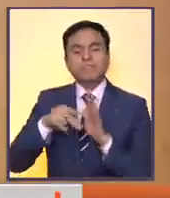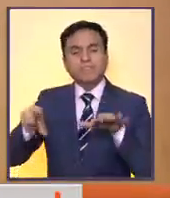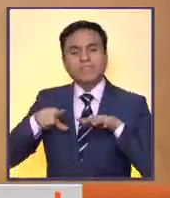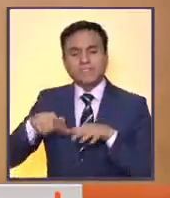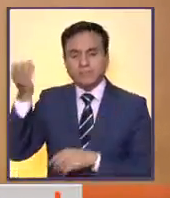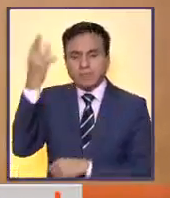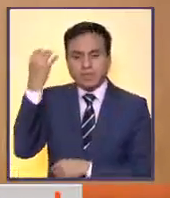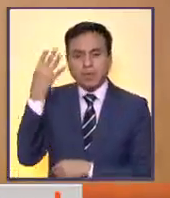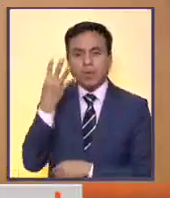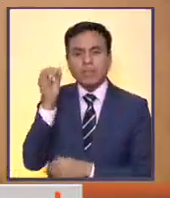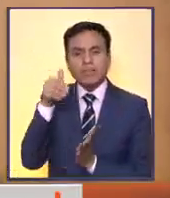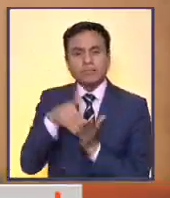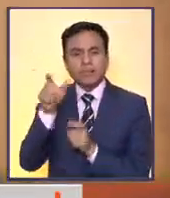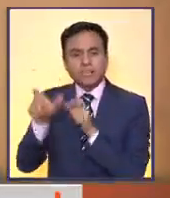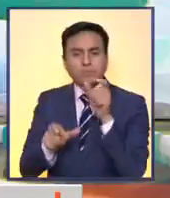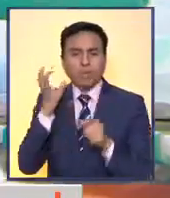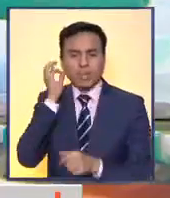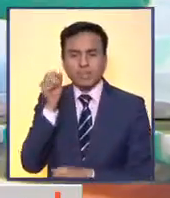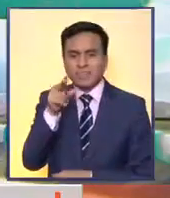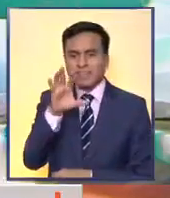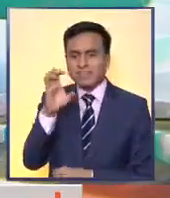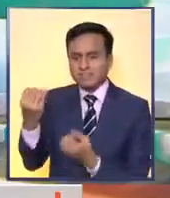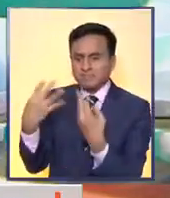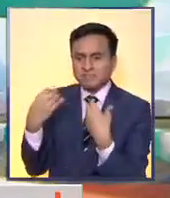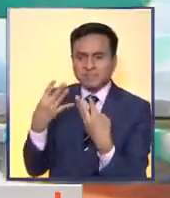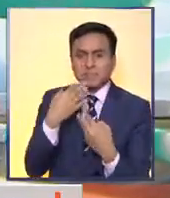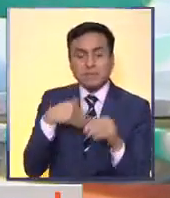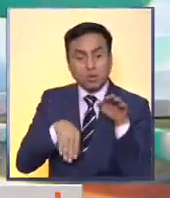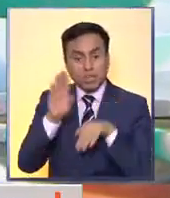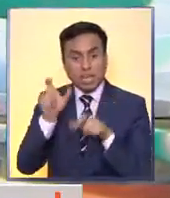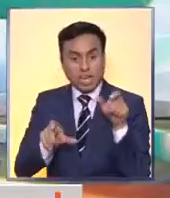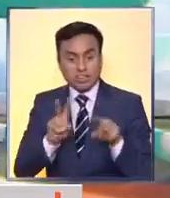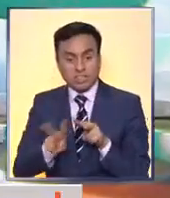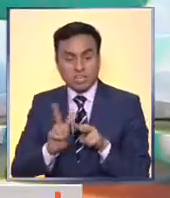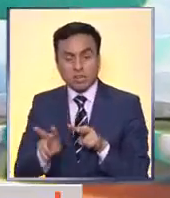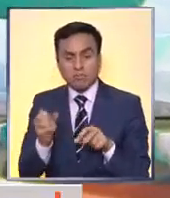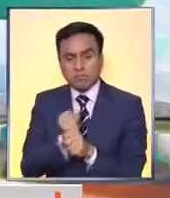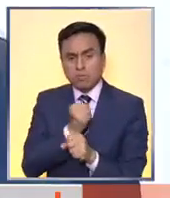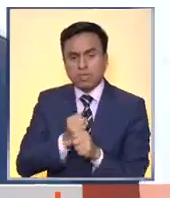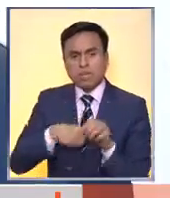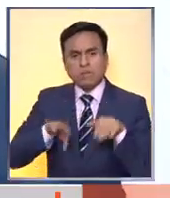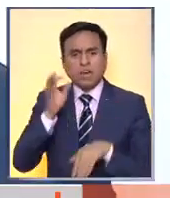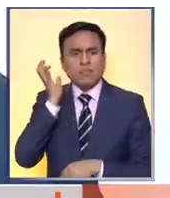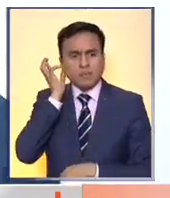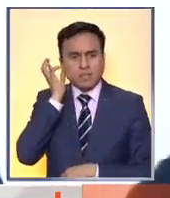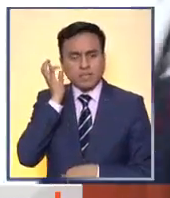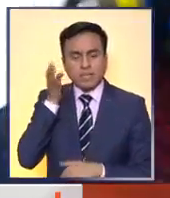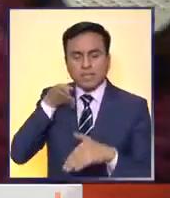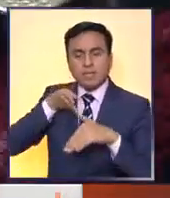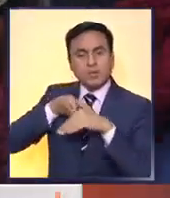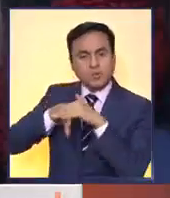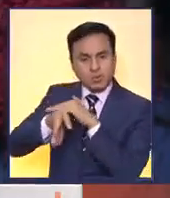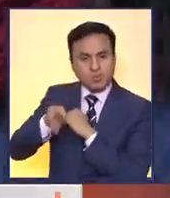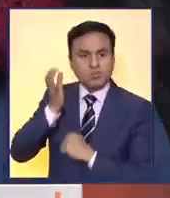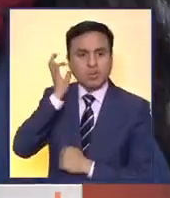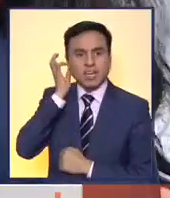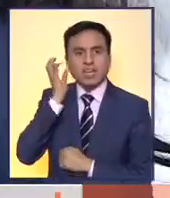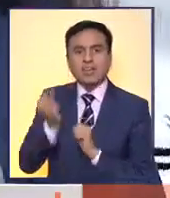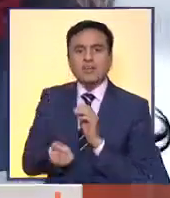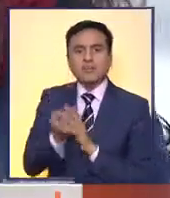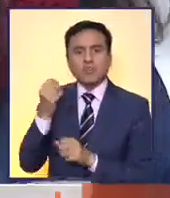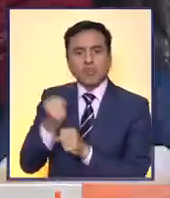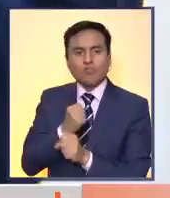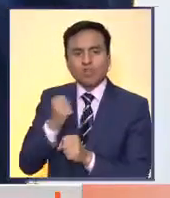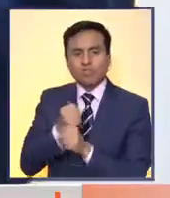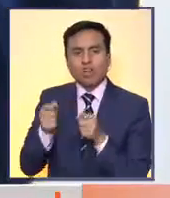capacitaron 40.000 mujeres por el CENSE y aunque la mayoría lo hacen ocupaciones más femeninas, la incursión de ellas en nuevos oficios va